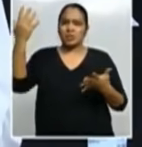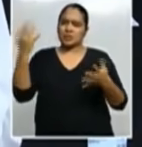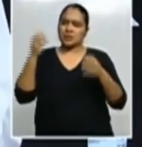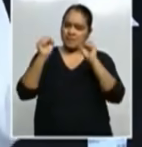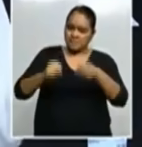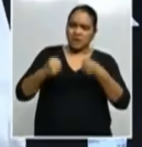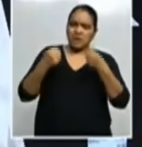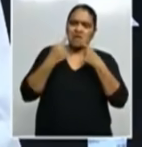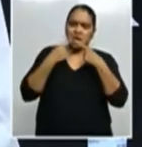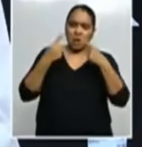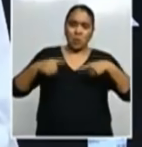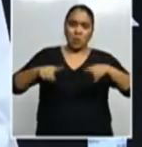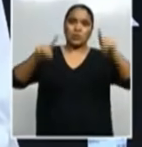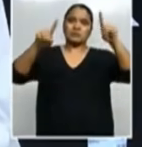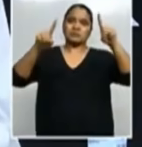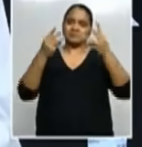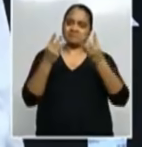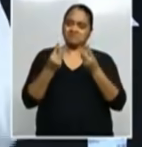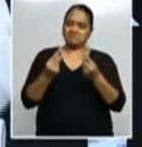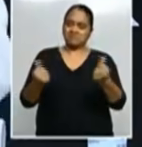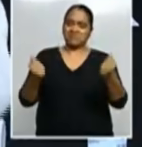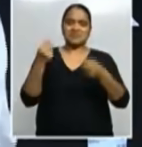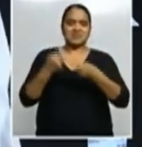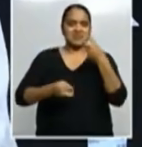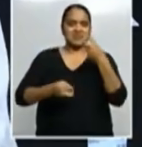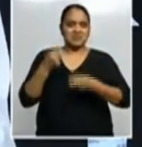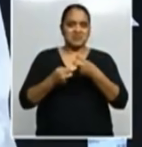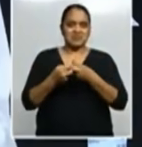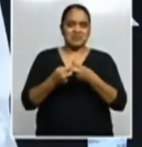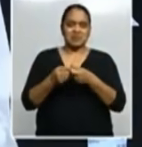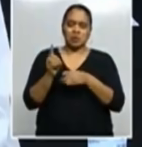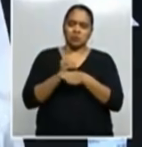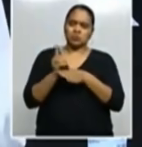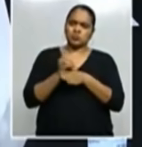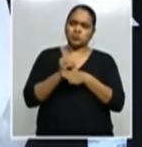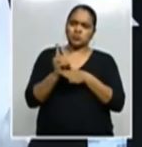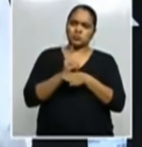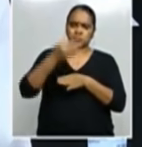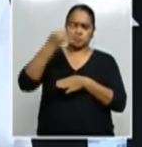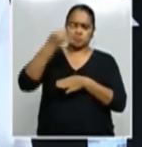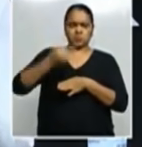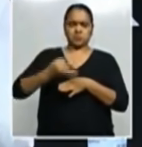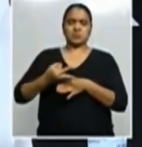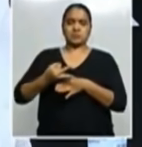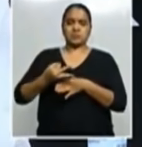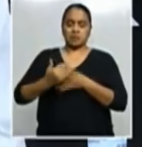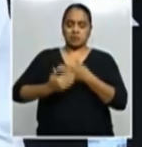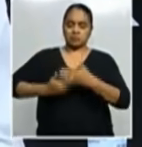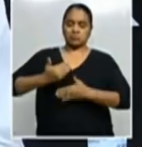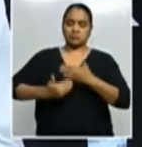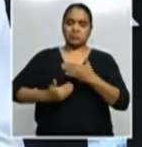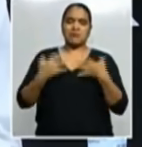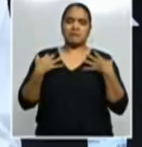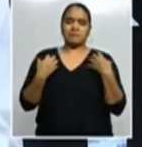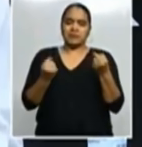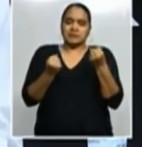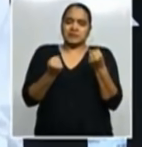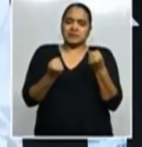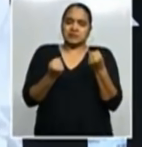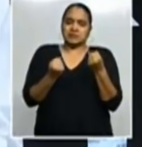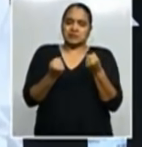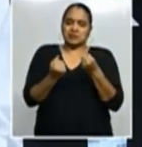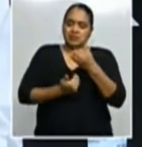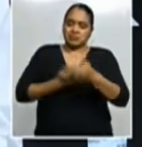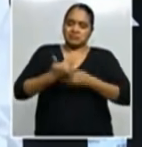hondureño bien aterrizado, un hondureño disciplinado. Tenemos que enfrentar con valor y gallardía